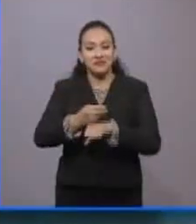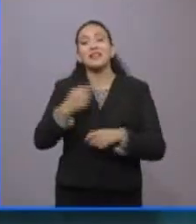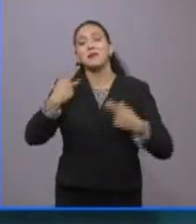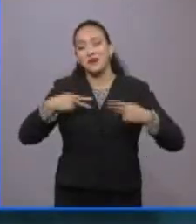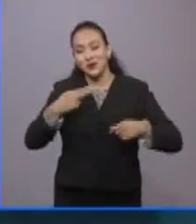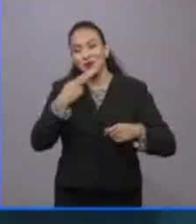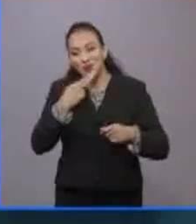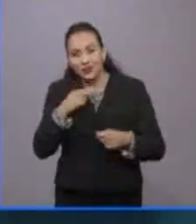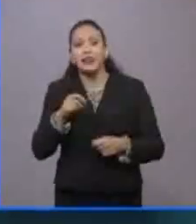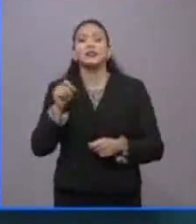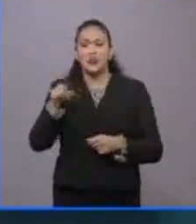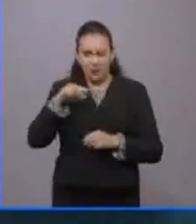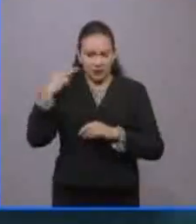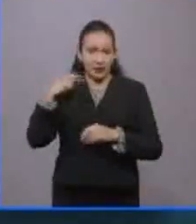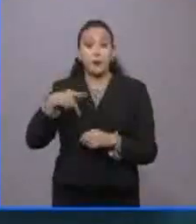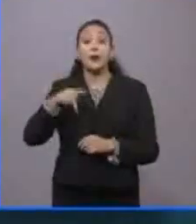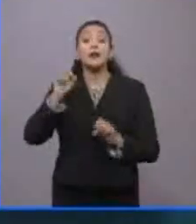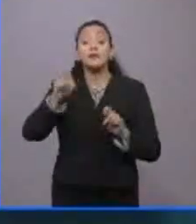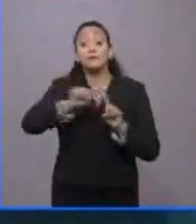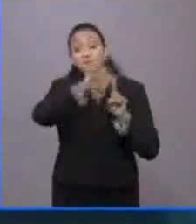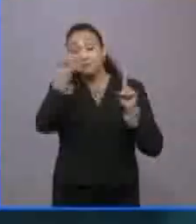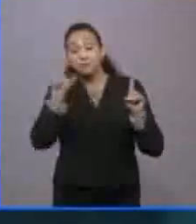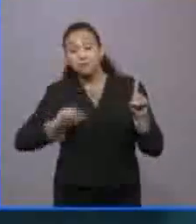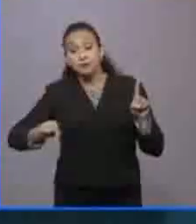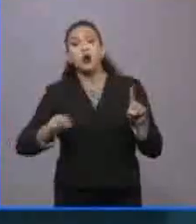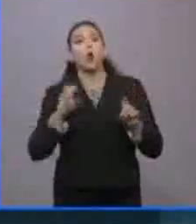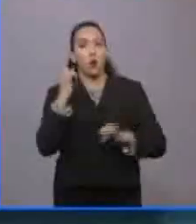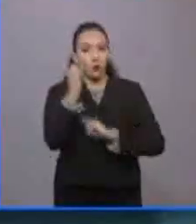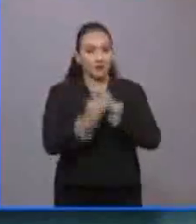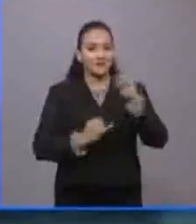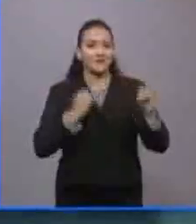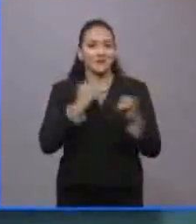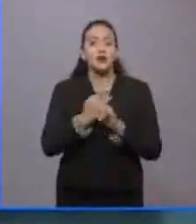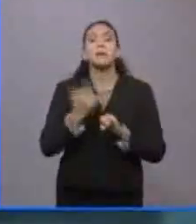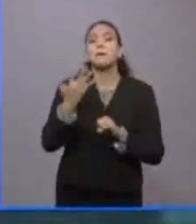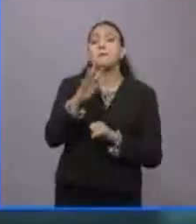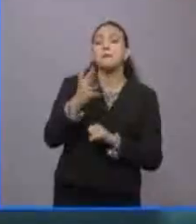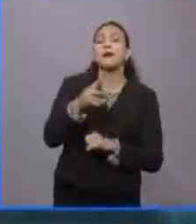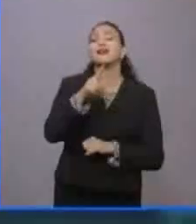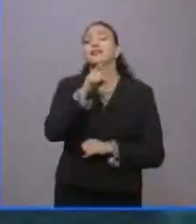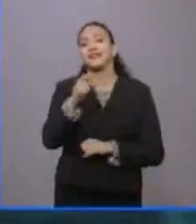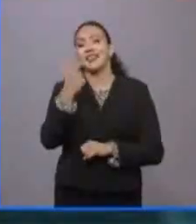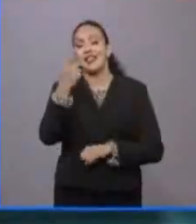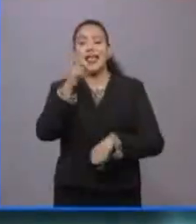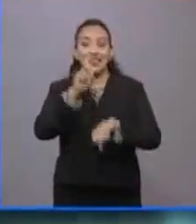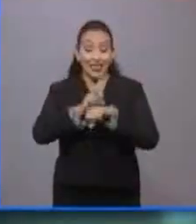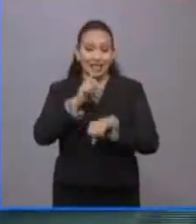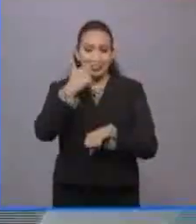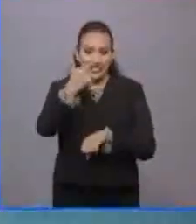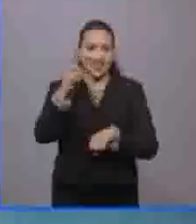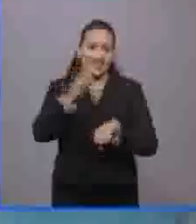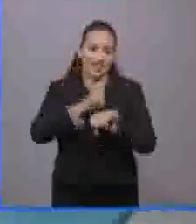solo en la entidad, sino también a nivel nacional e internacional, con un promedio de 7 días hábiles.